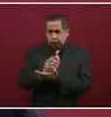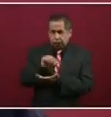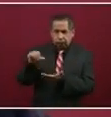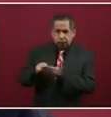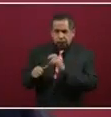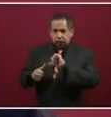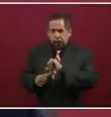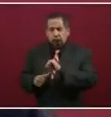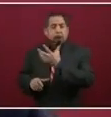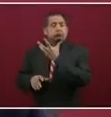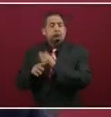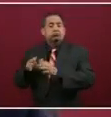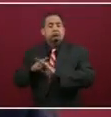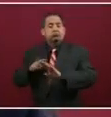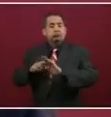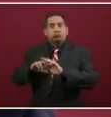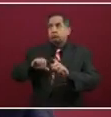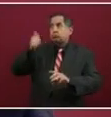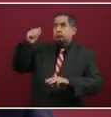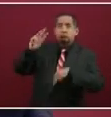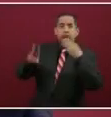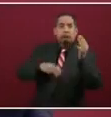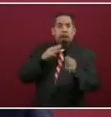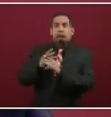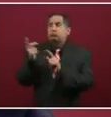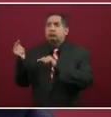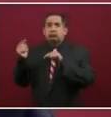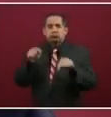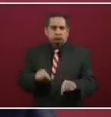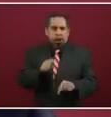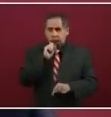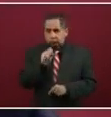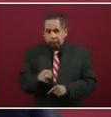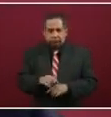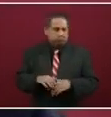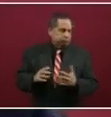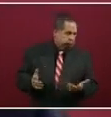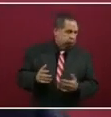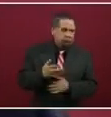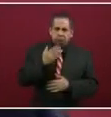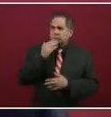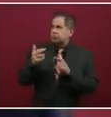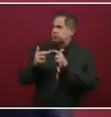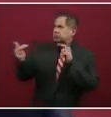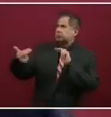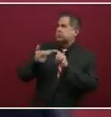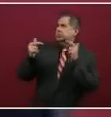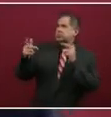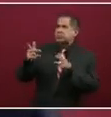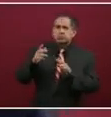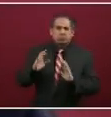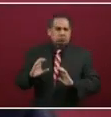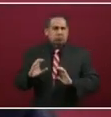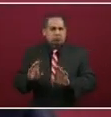hay migrantes de otras partes del mundo. Entonces, estamos buscando más